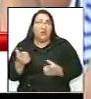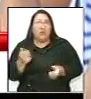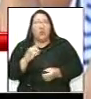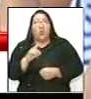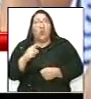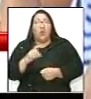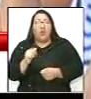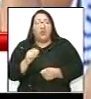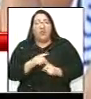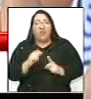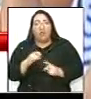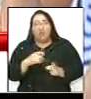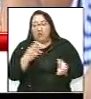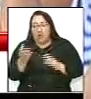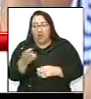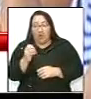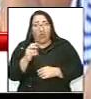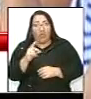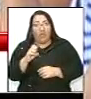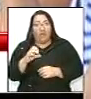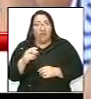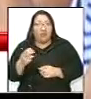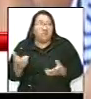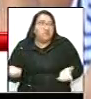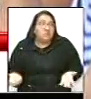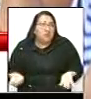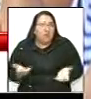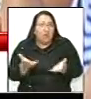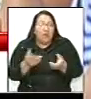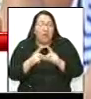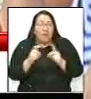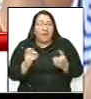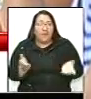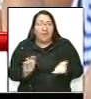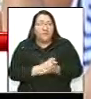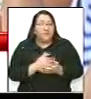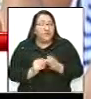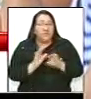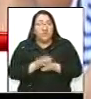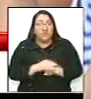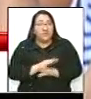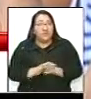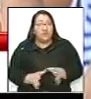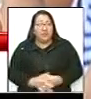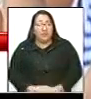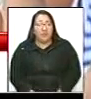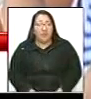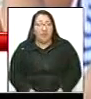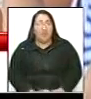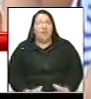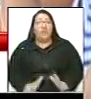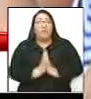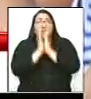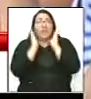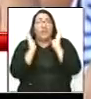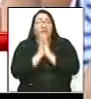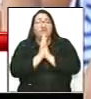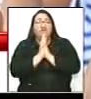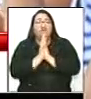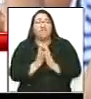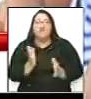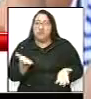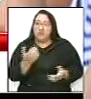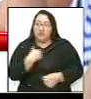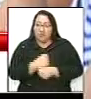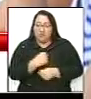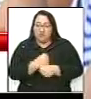presidente de Transparencia, trabajó para Odebrecht, ¿no? Claro, pero ahí las encuestas lo llevan a que ellos no blindan a nadie, ellos son santos, decentes. Así que nosotros vamos a trabajar